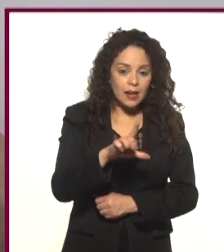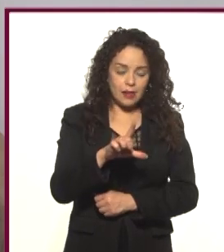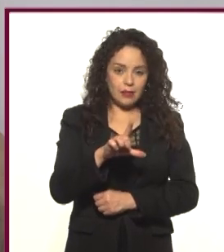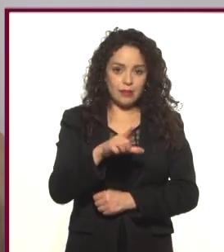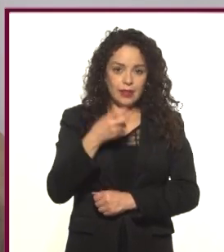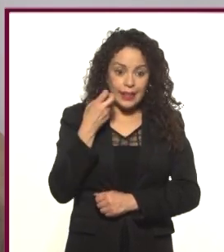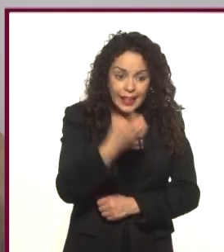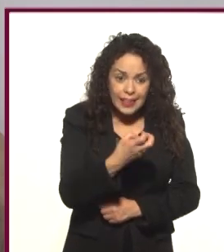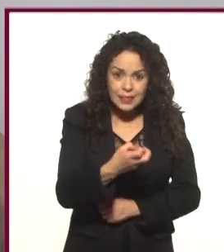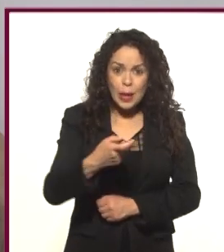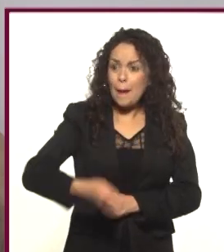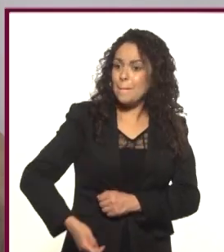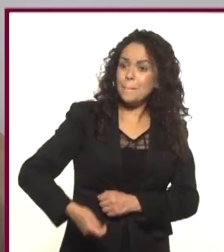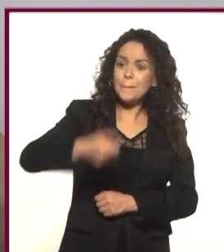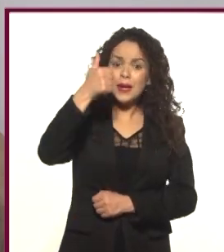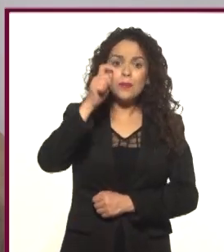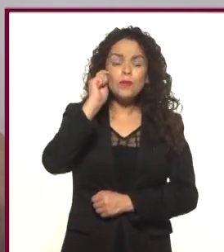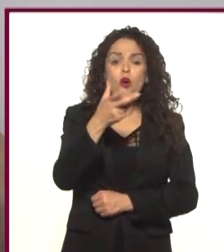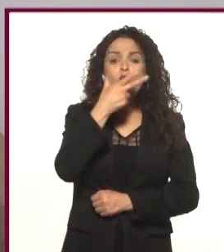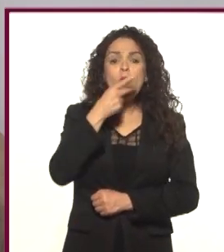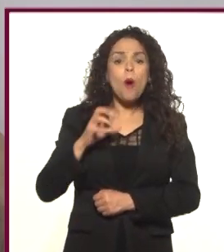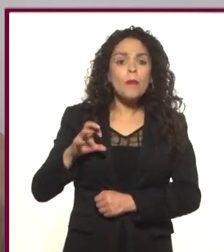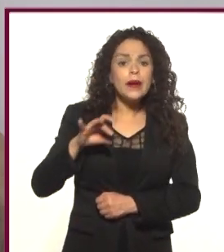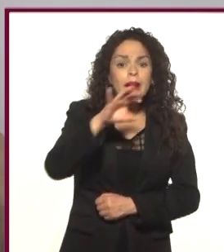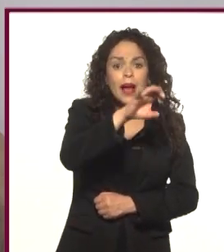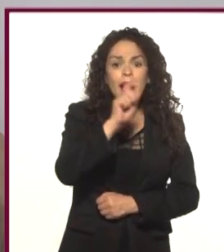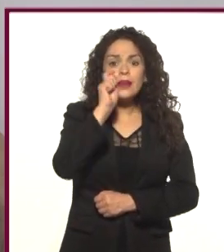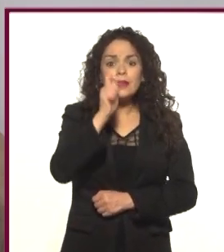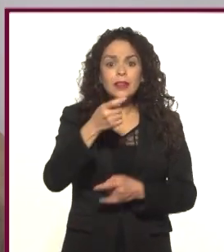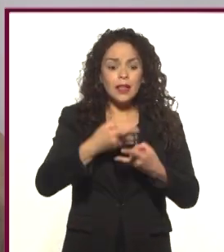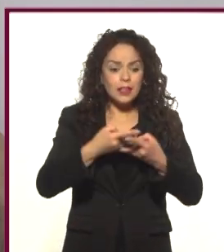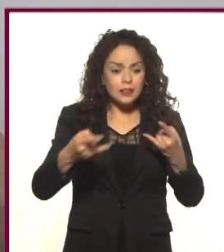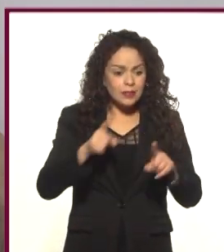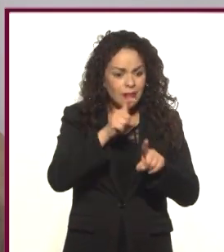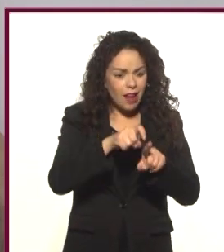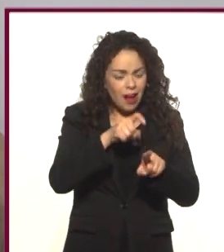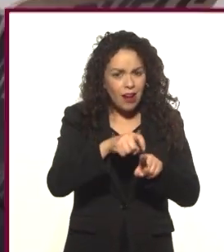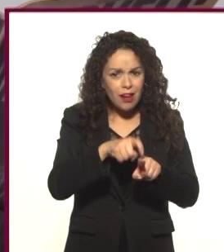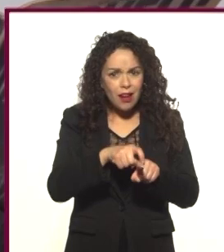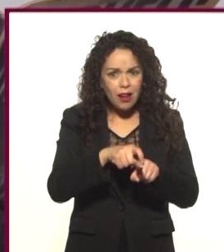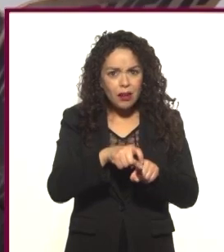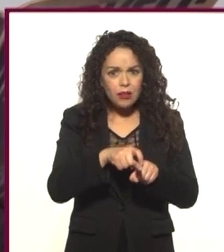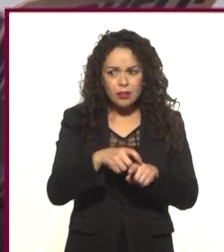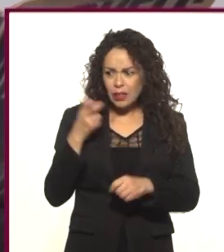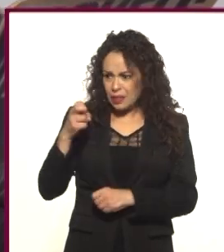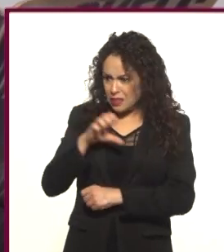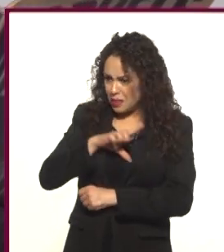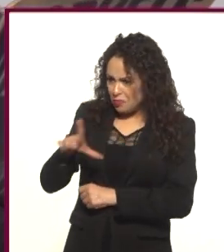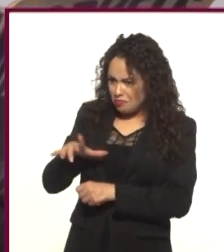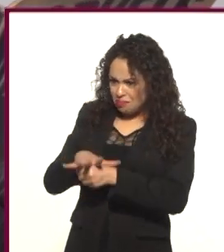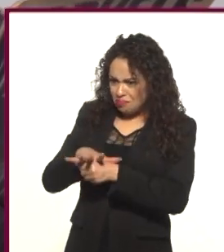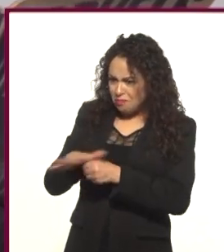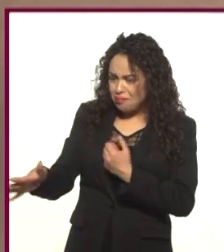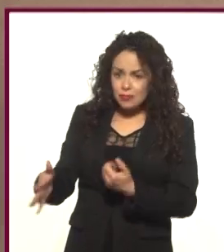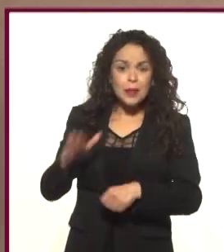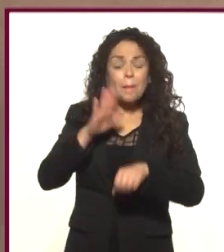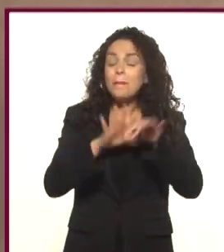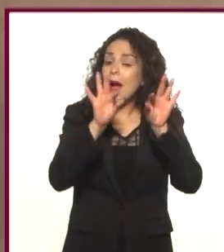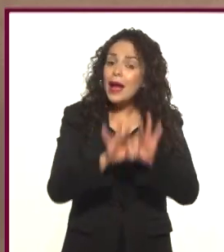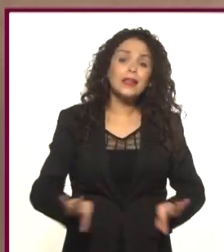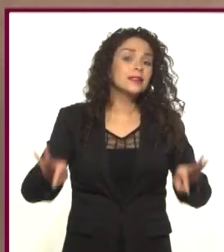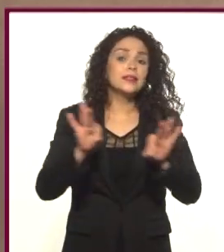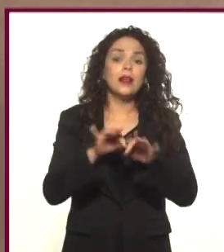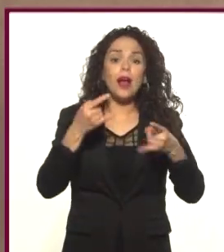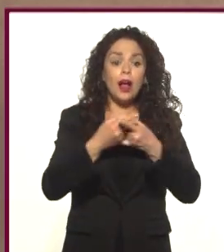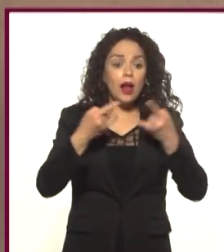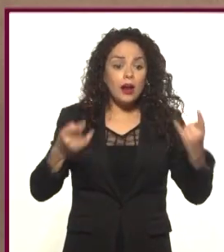el cómic de Spider-Man! ¡Fue la primera aparición del Hombre Araña en los cómics, Vivi! ¿Y eso qué tiene de especial? Pues que es uno de los